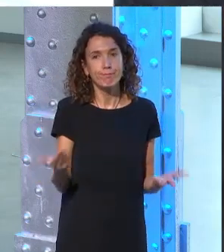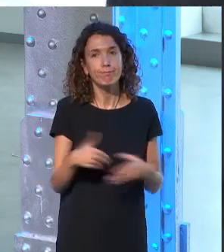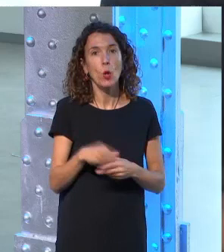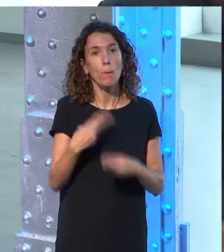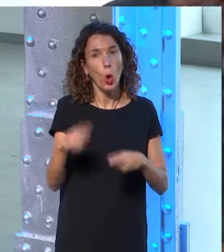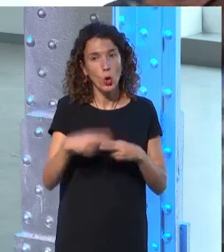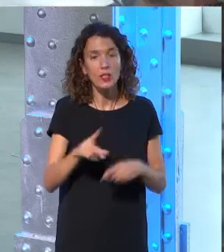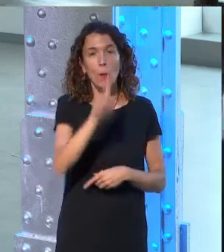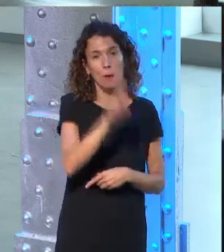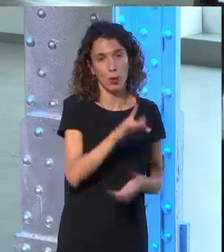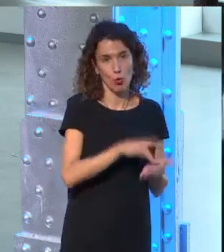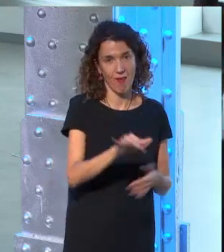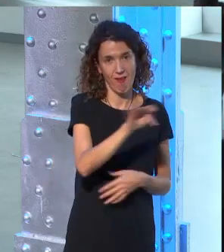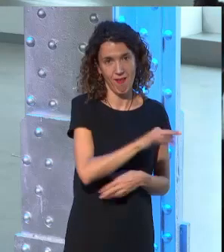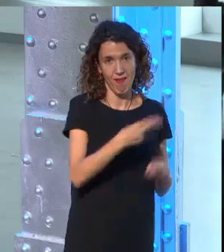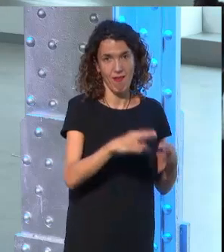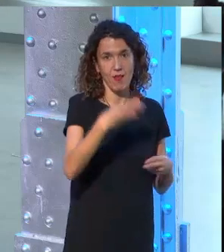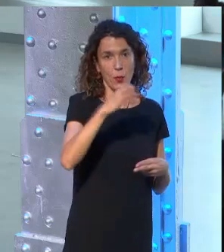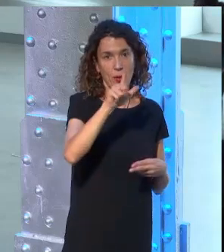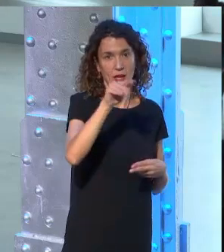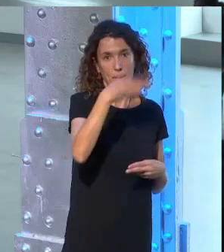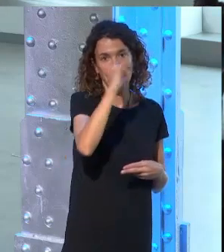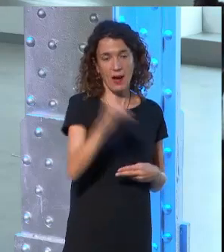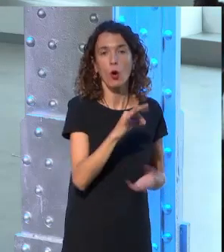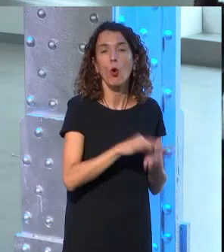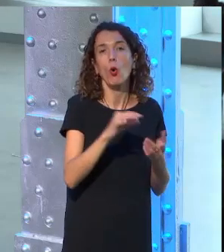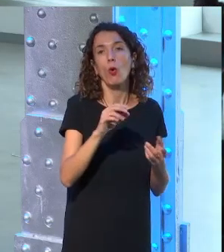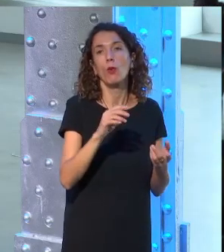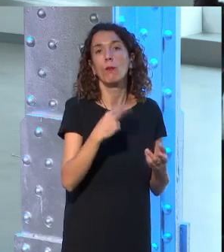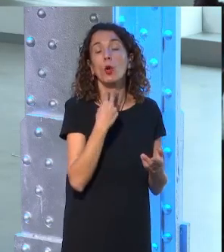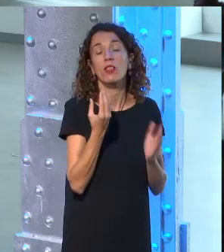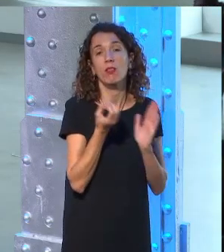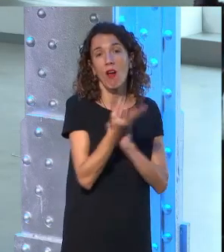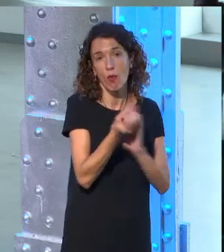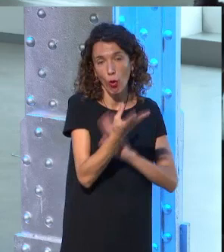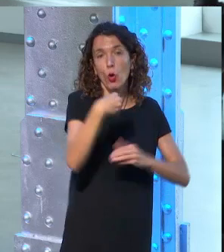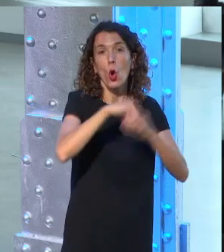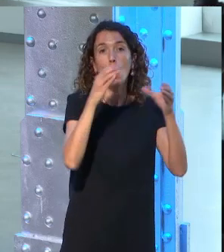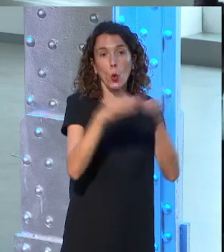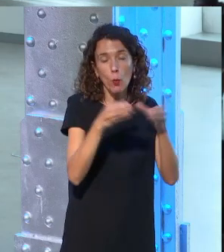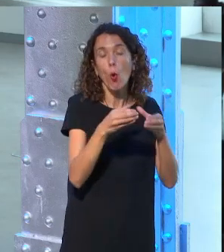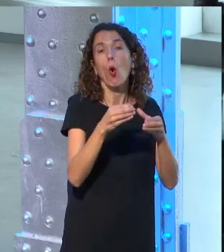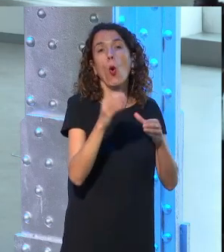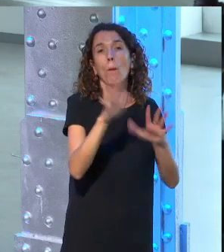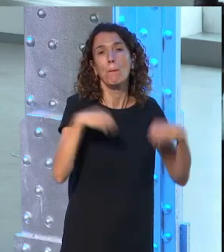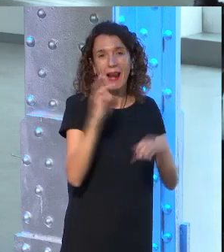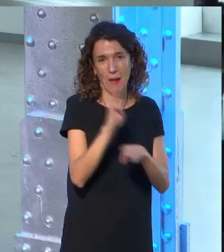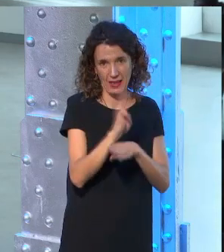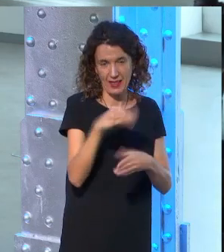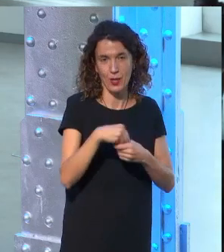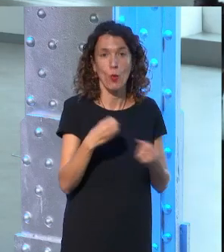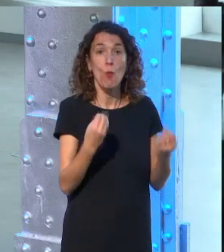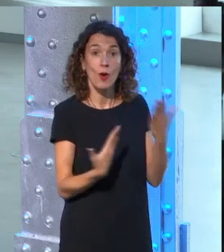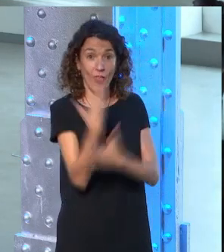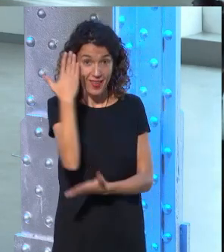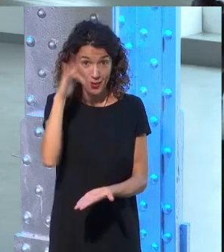los políticos. En primer lugar, Belén Bajo, que es la portavoz de Cambio Climático del Grupo Parlamentario Popular. Adelante. Hola,